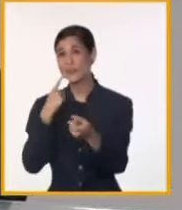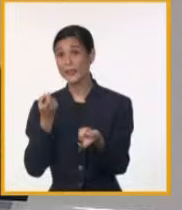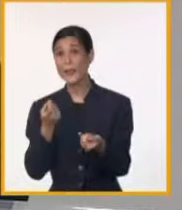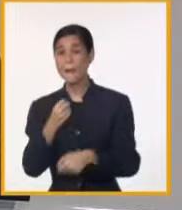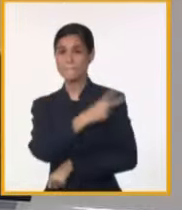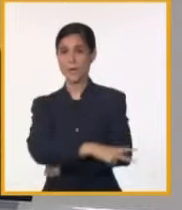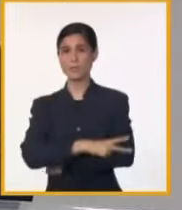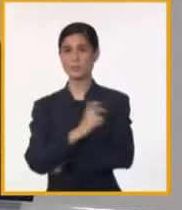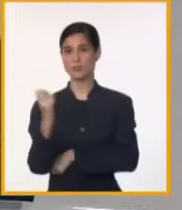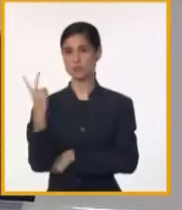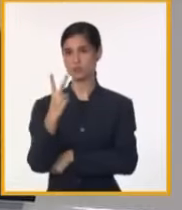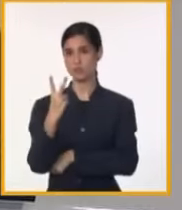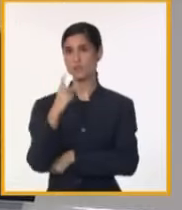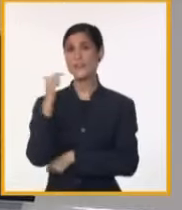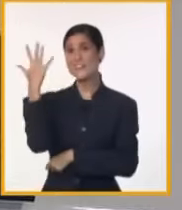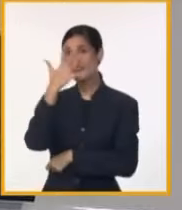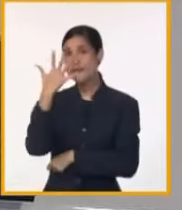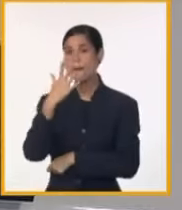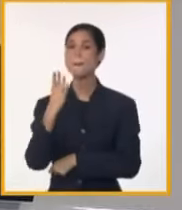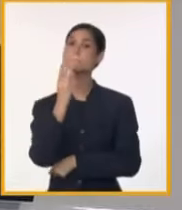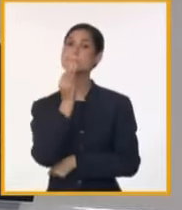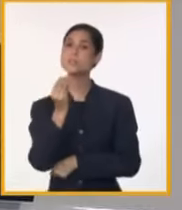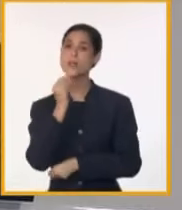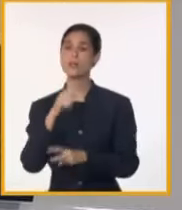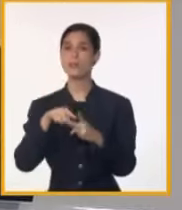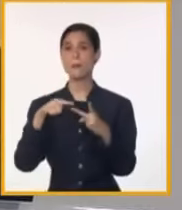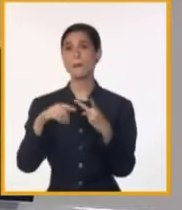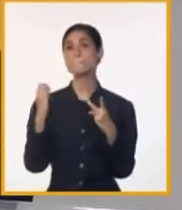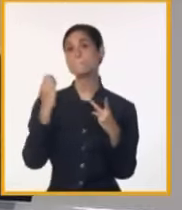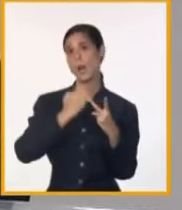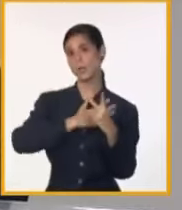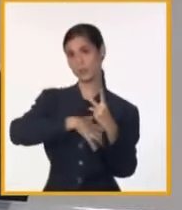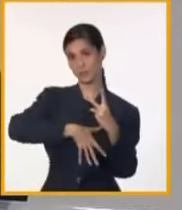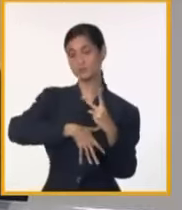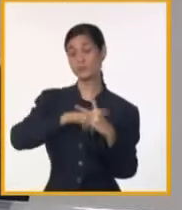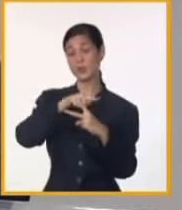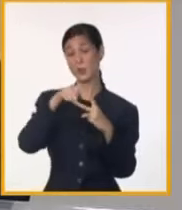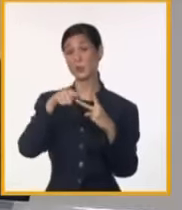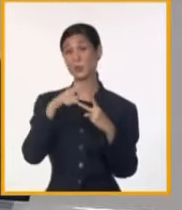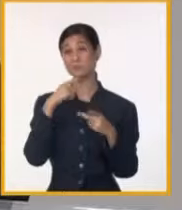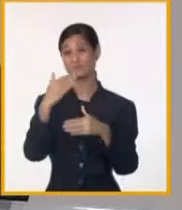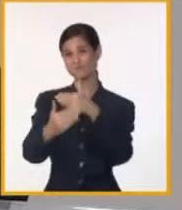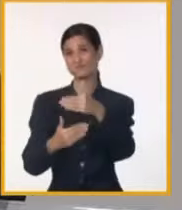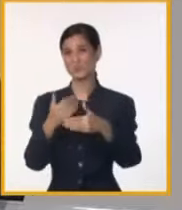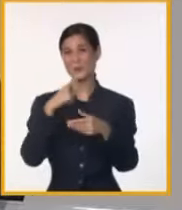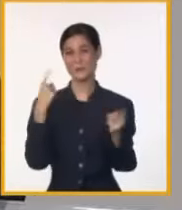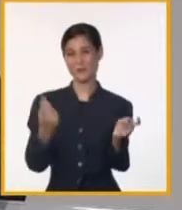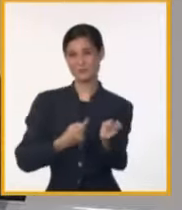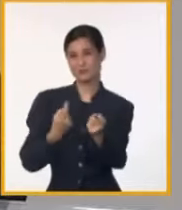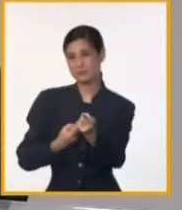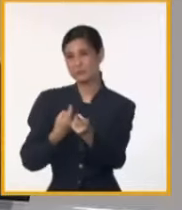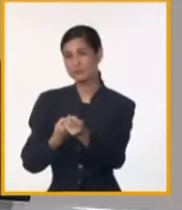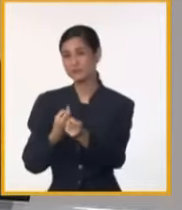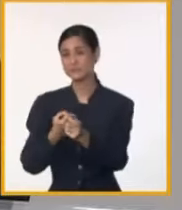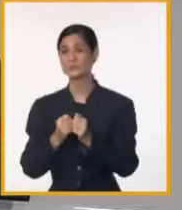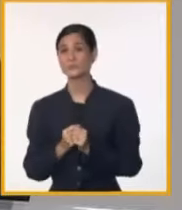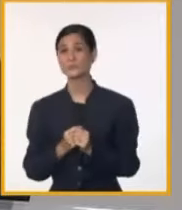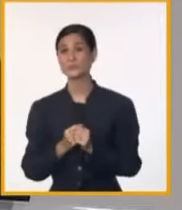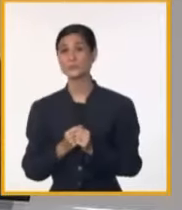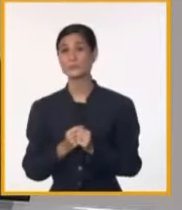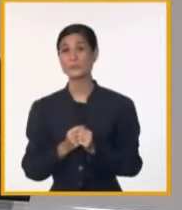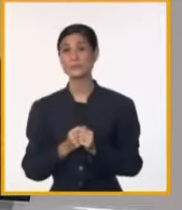y más entre el mundo árabe y el mundo islámico y los aliados de de Israel e Israel